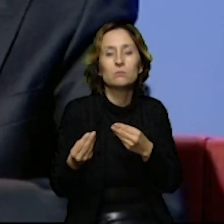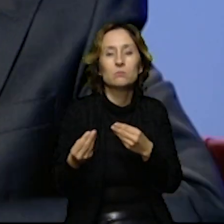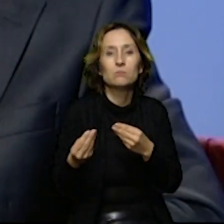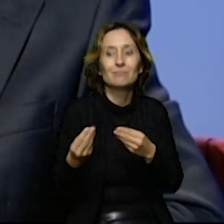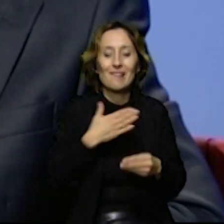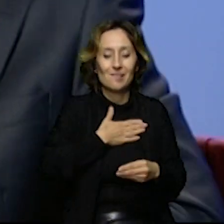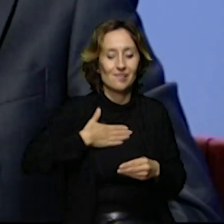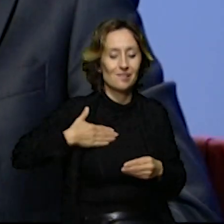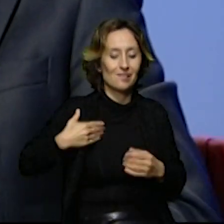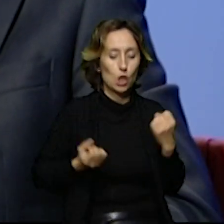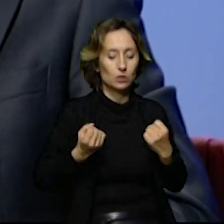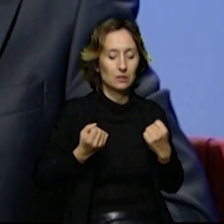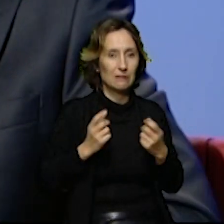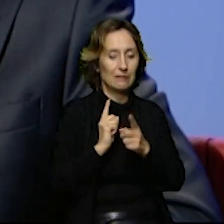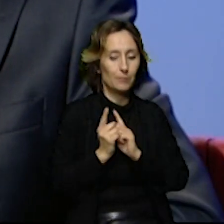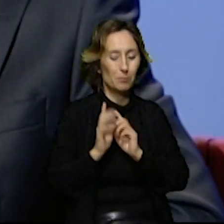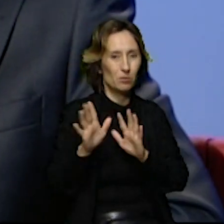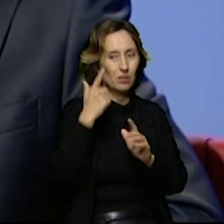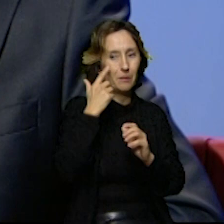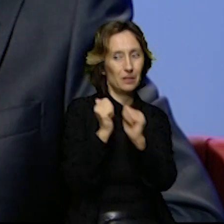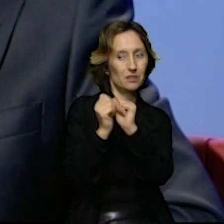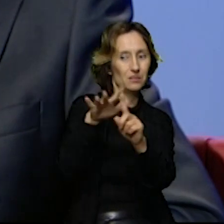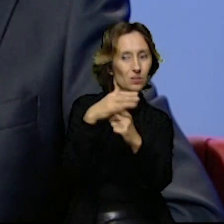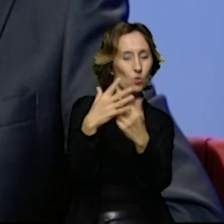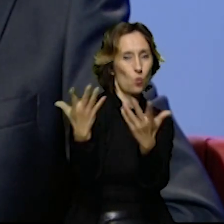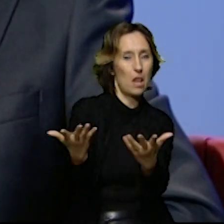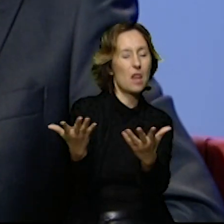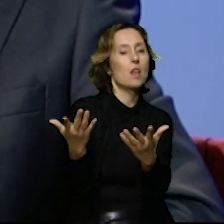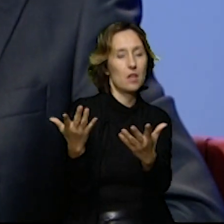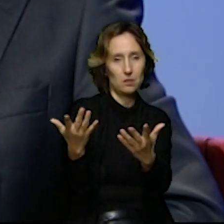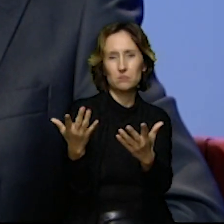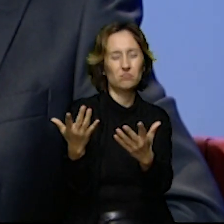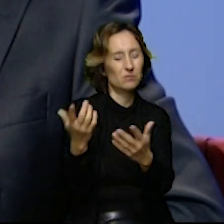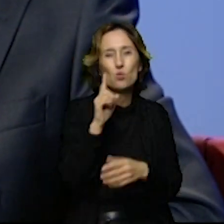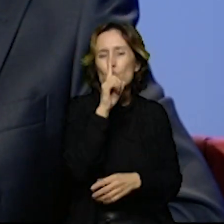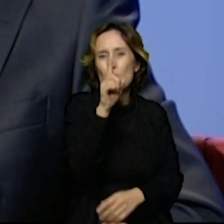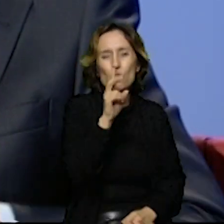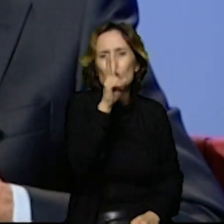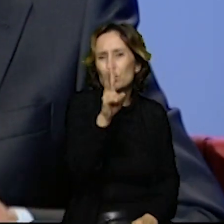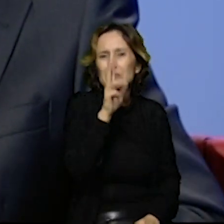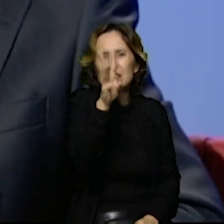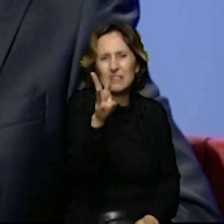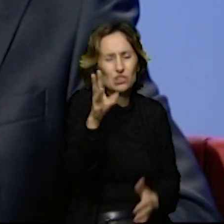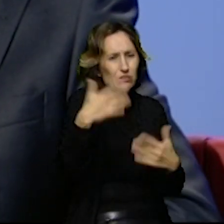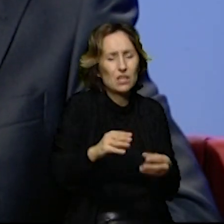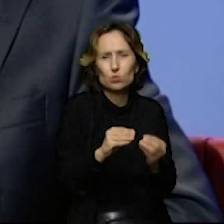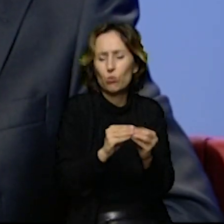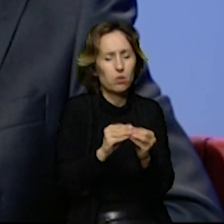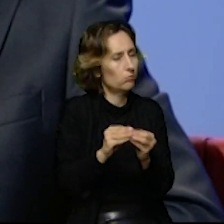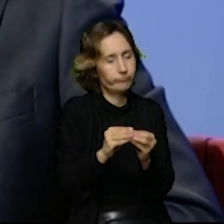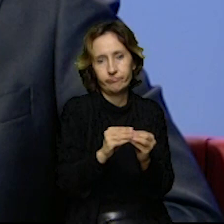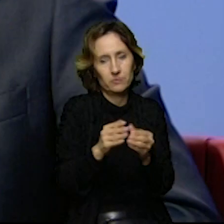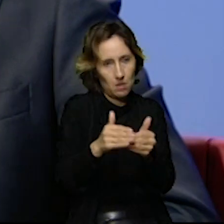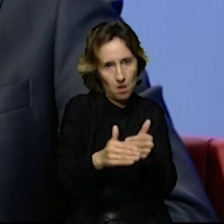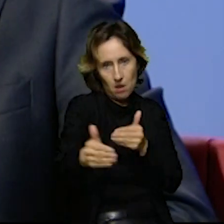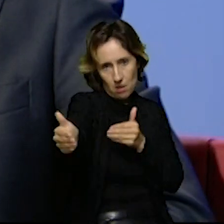querían cambiar su coche, pero están esperando a ver qué pasa. El problema no se va a resolver en 1, 2 o 3 años, el problema va a ser más largo, ¿no?